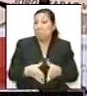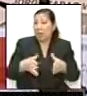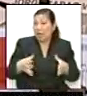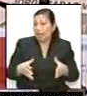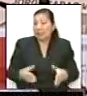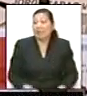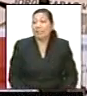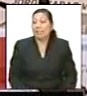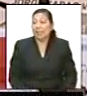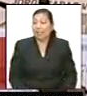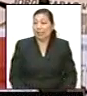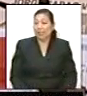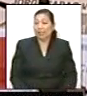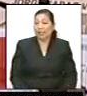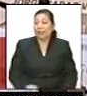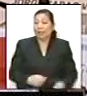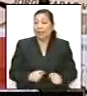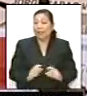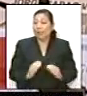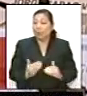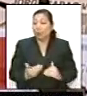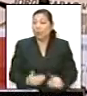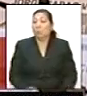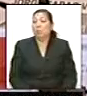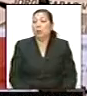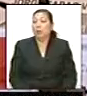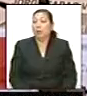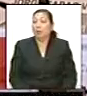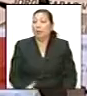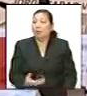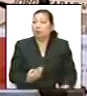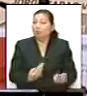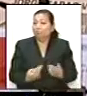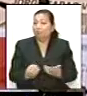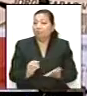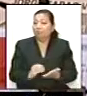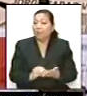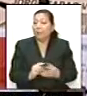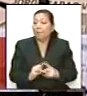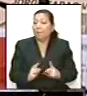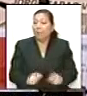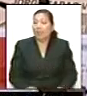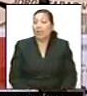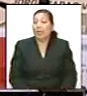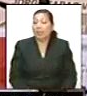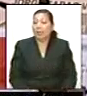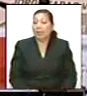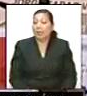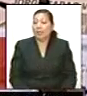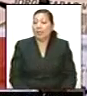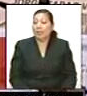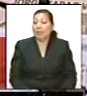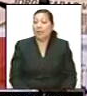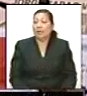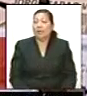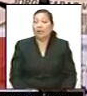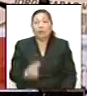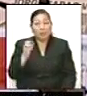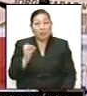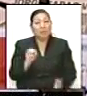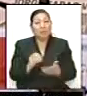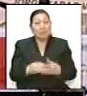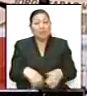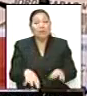nuestros productos a estos bloques con los cuales queremos relacionarnos pero también creo que es importante resaltar